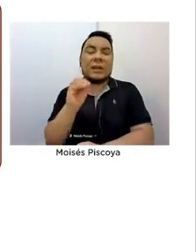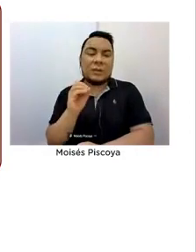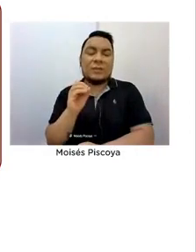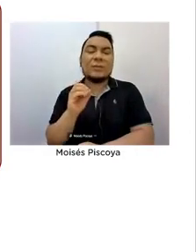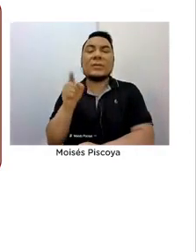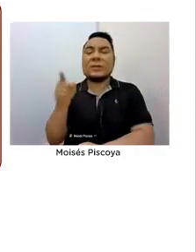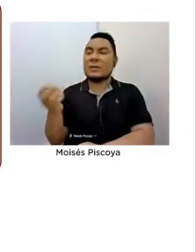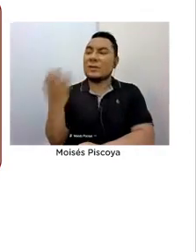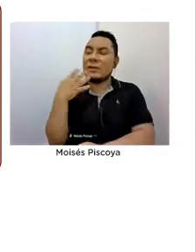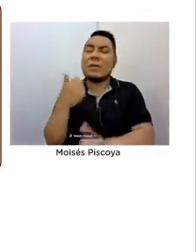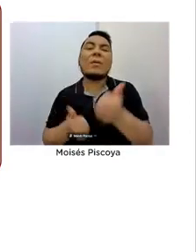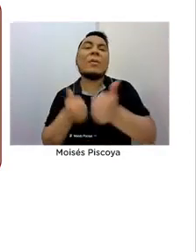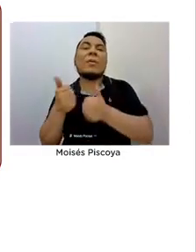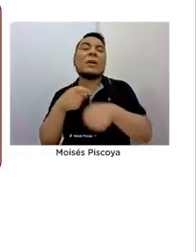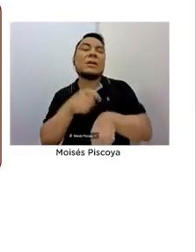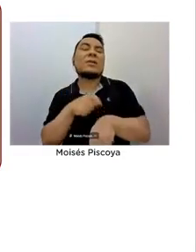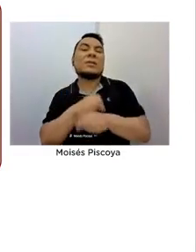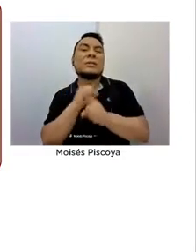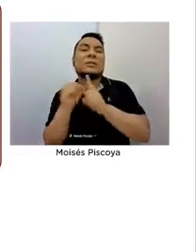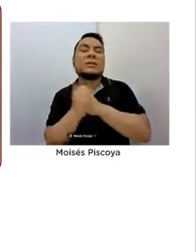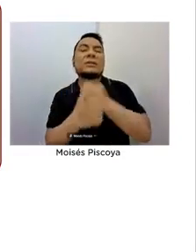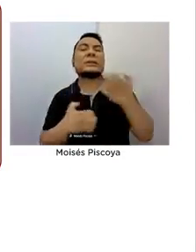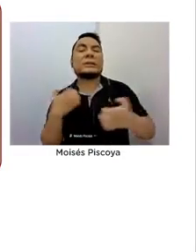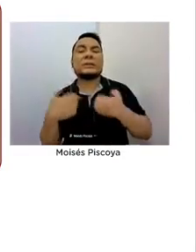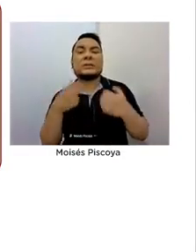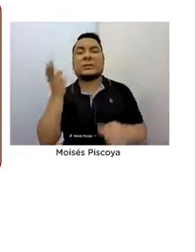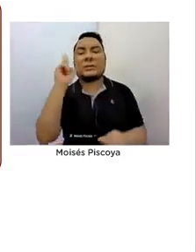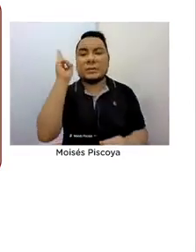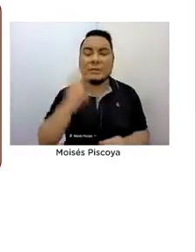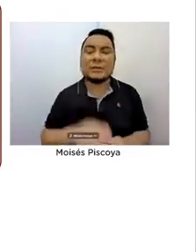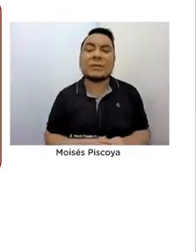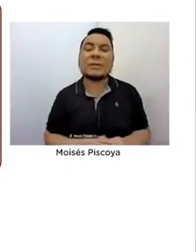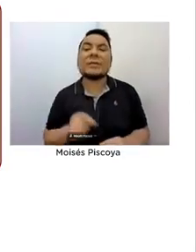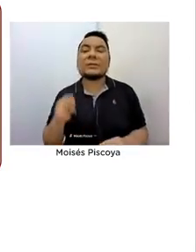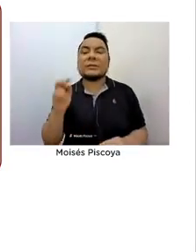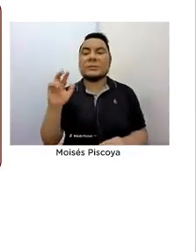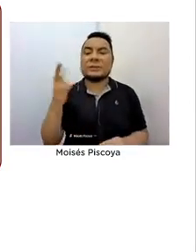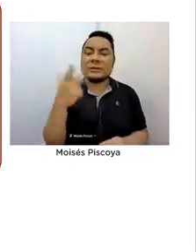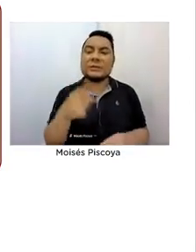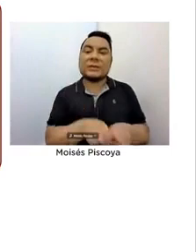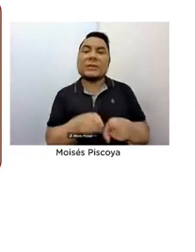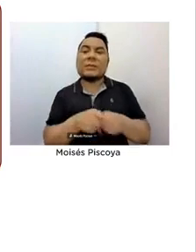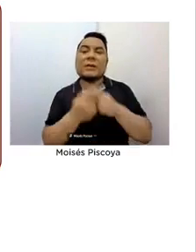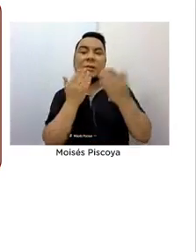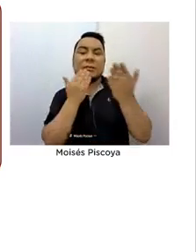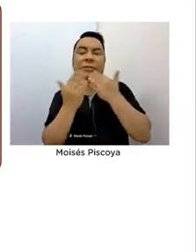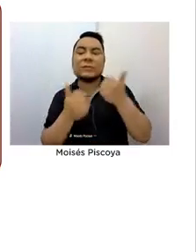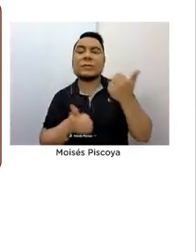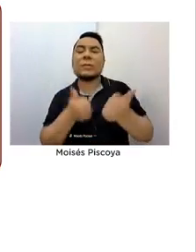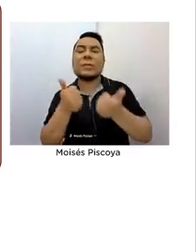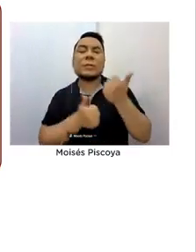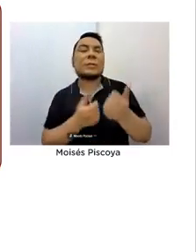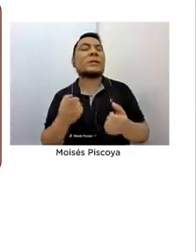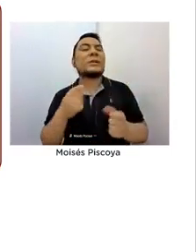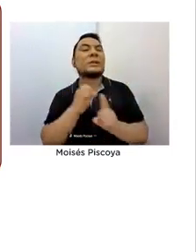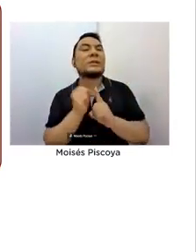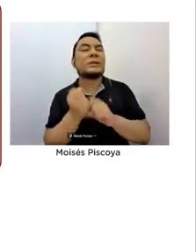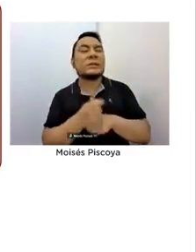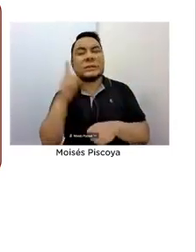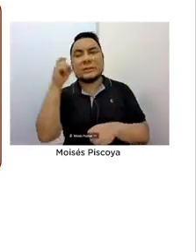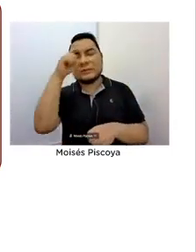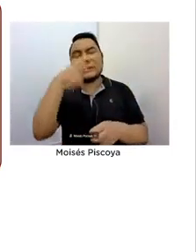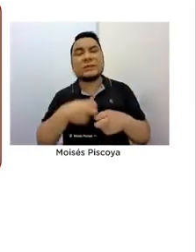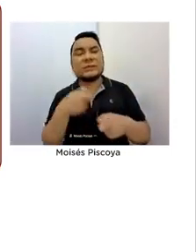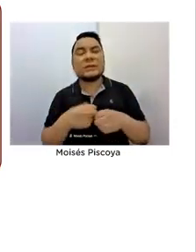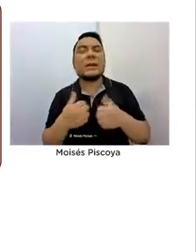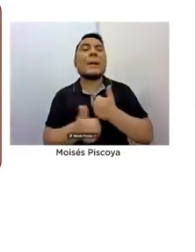nos comentará cuál es la situación socioemocional del docente. Un tercer bloque comentaremos cuáles son las situaciones críticas que están poniendo